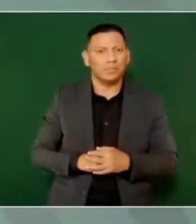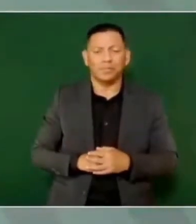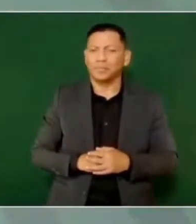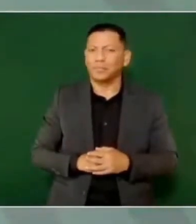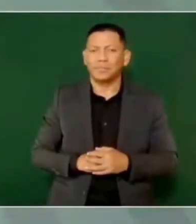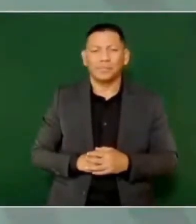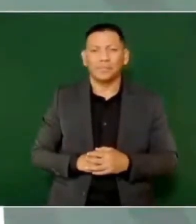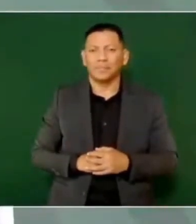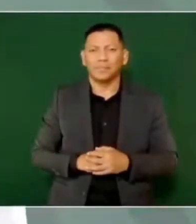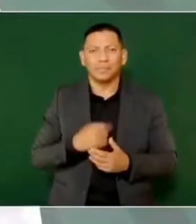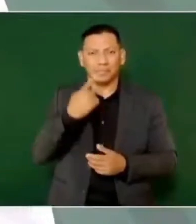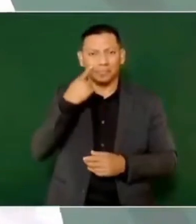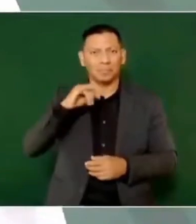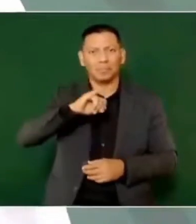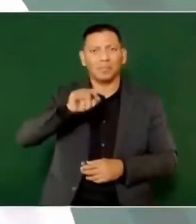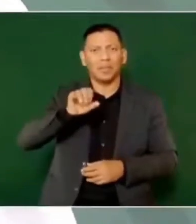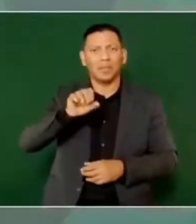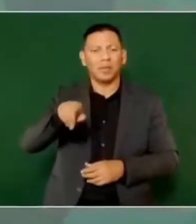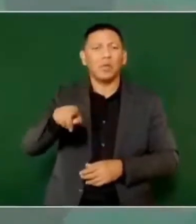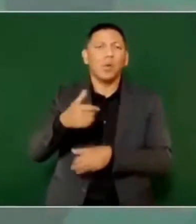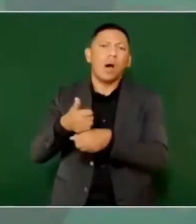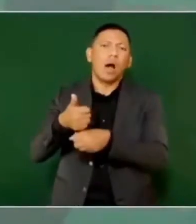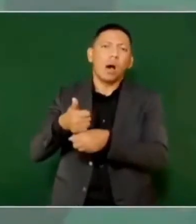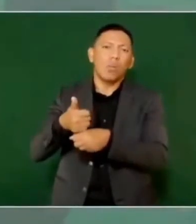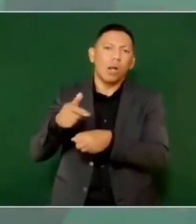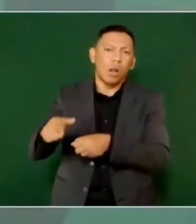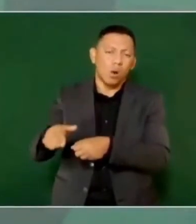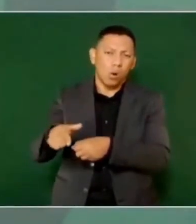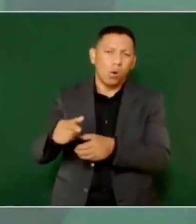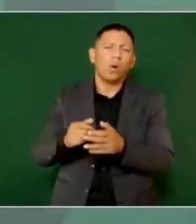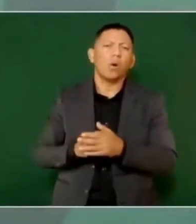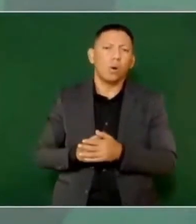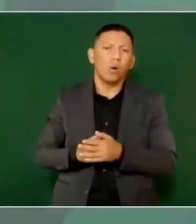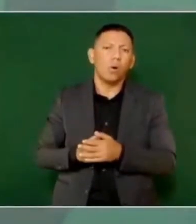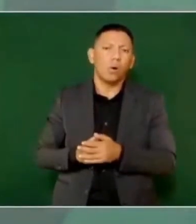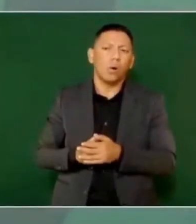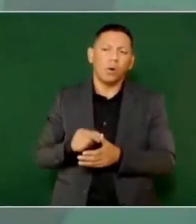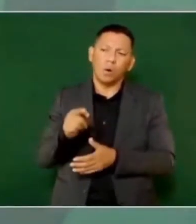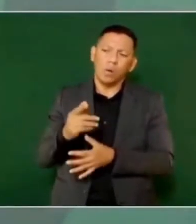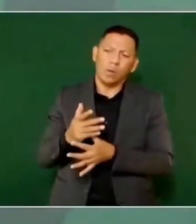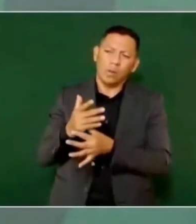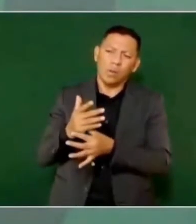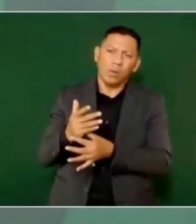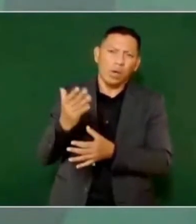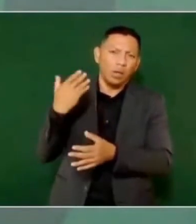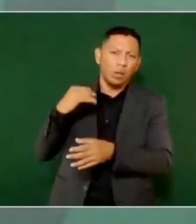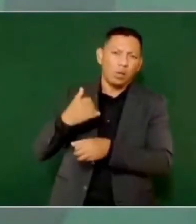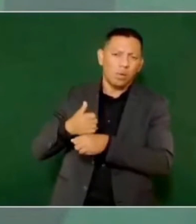Si don Jesús, su abuelo, lo leyera,